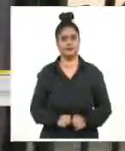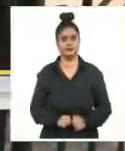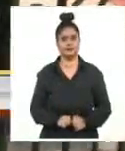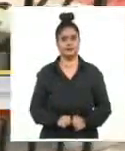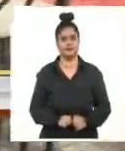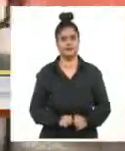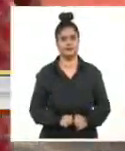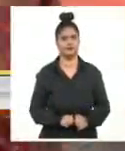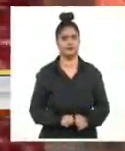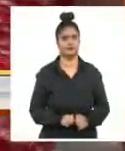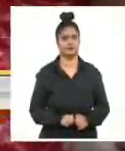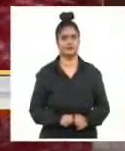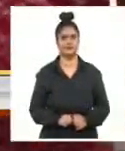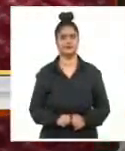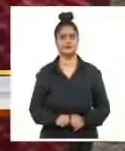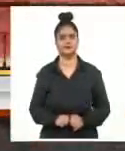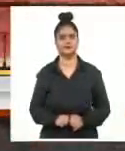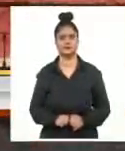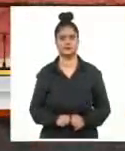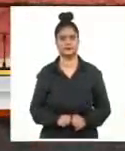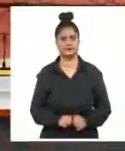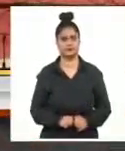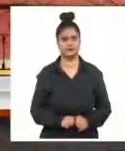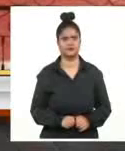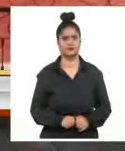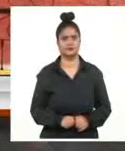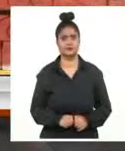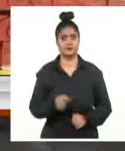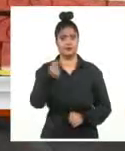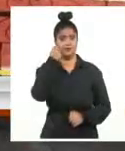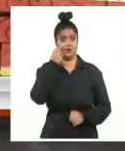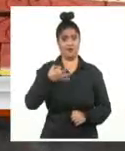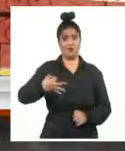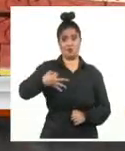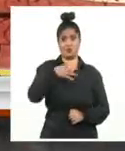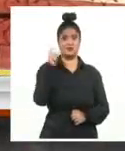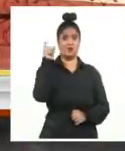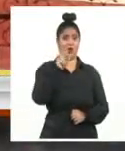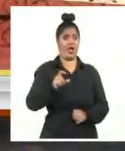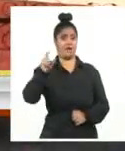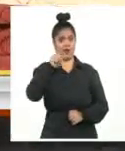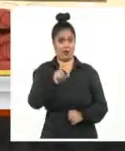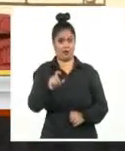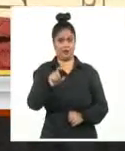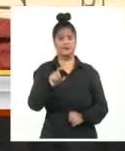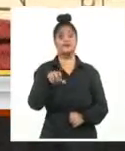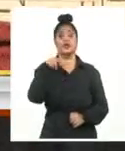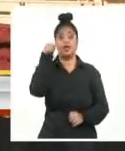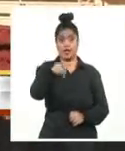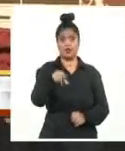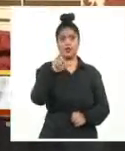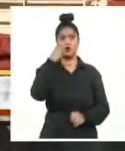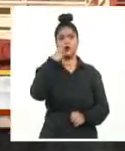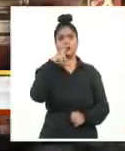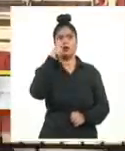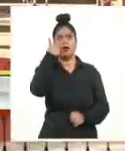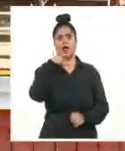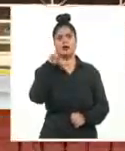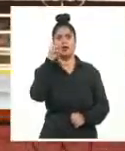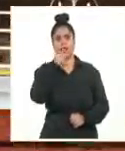Daita y Felicia mantienen vivo el legado asentado en el municipio de Cabaiguán, reconocido como la capital canaria de Cuba.